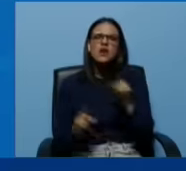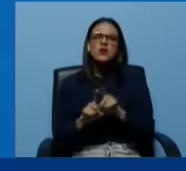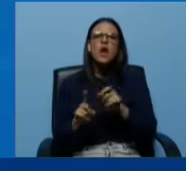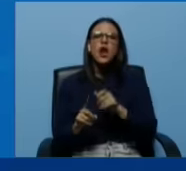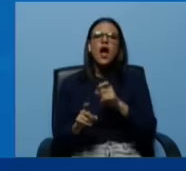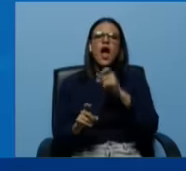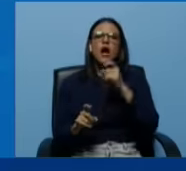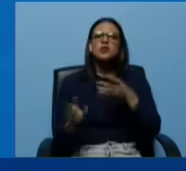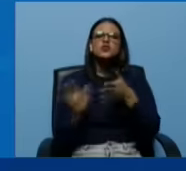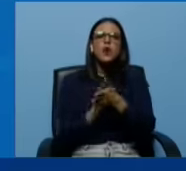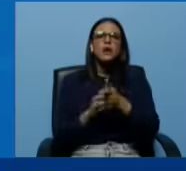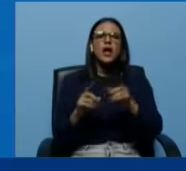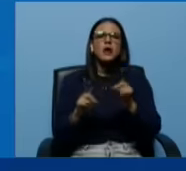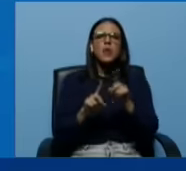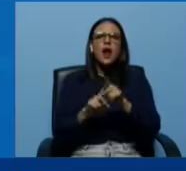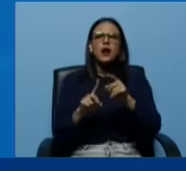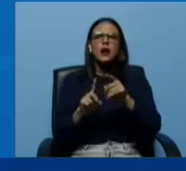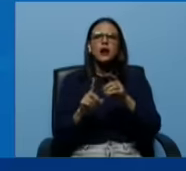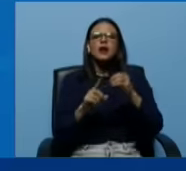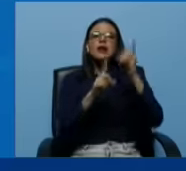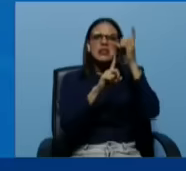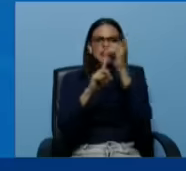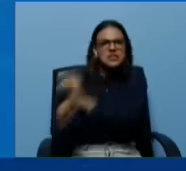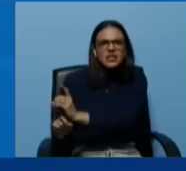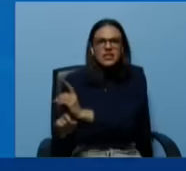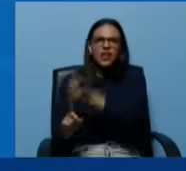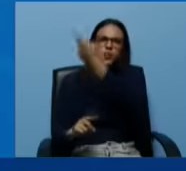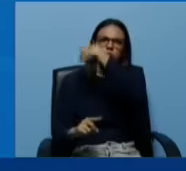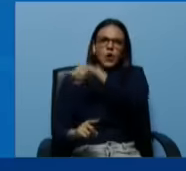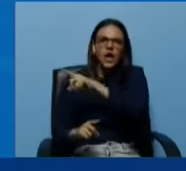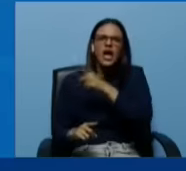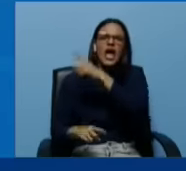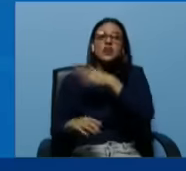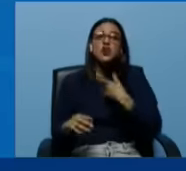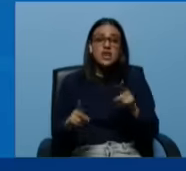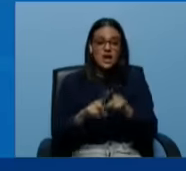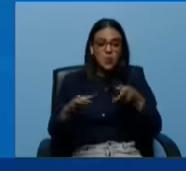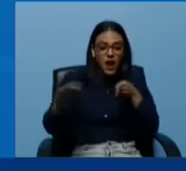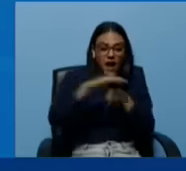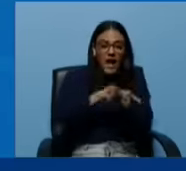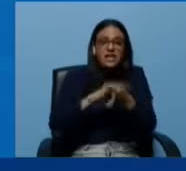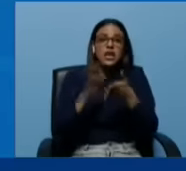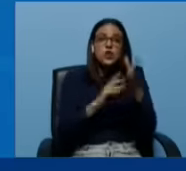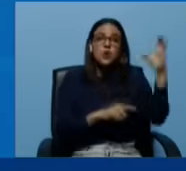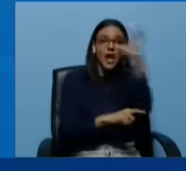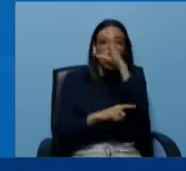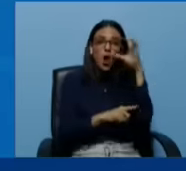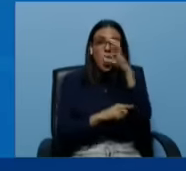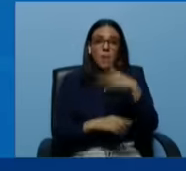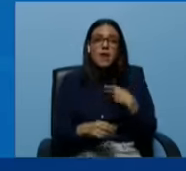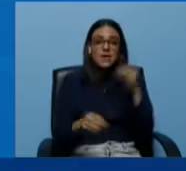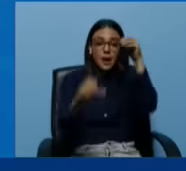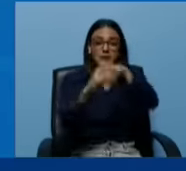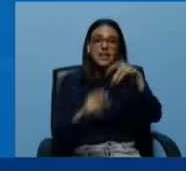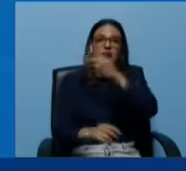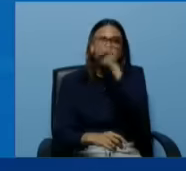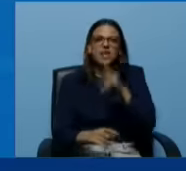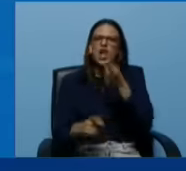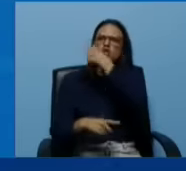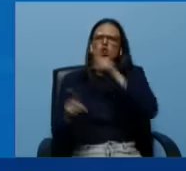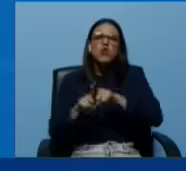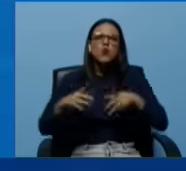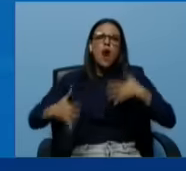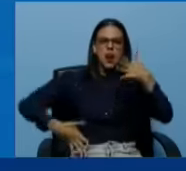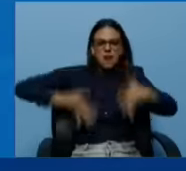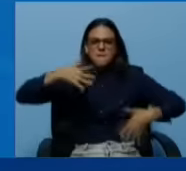fuerte. Los que trataron de entrar por la frontera de Colombia eran miles. Todos malandros y